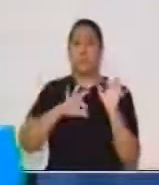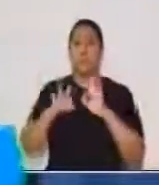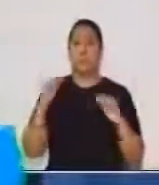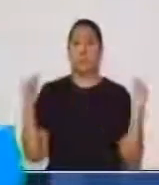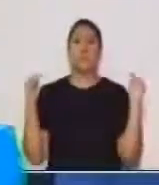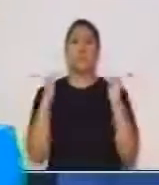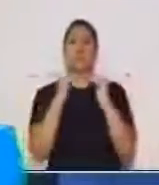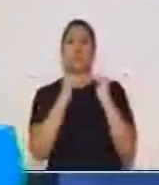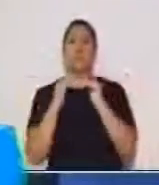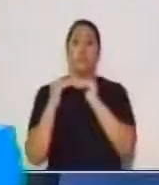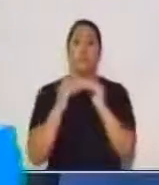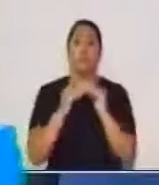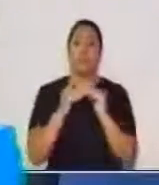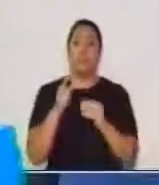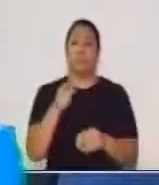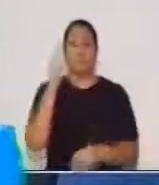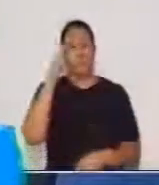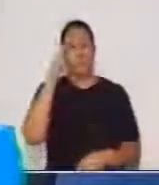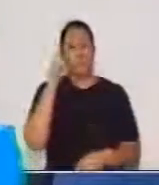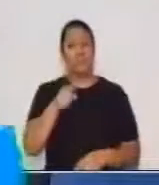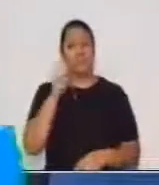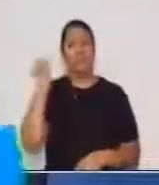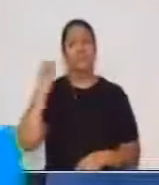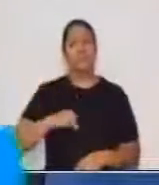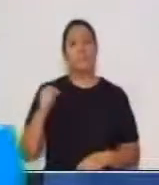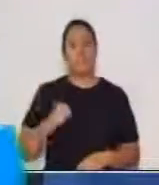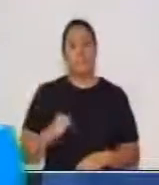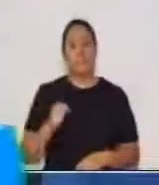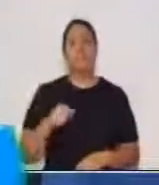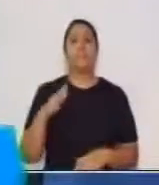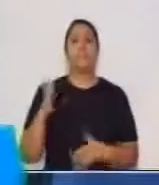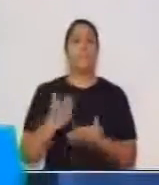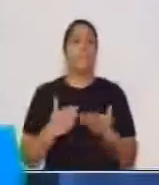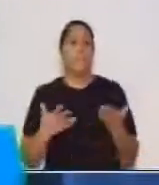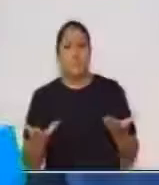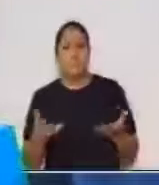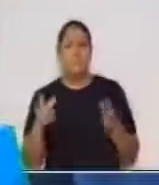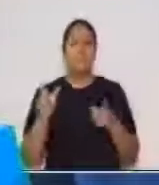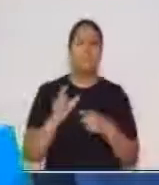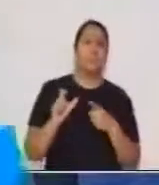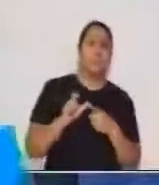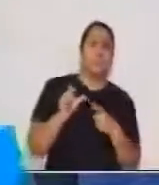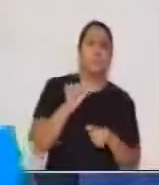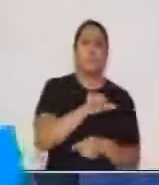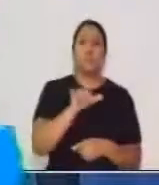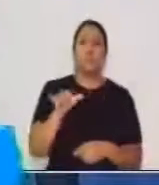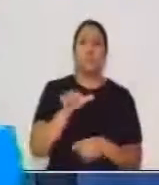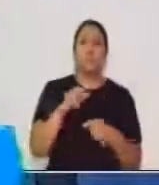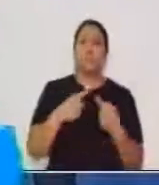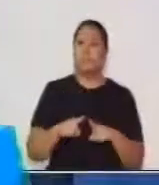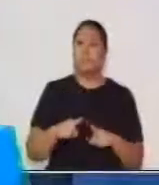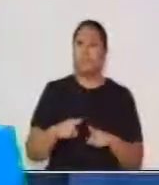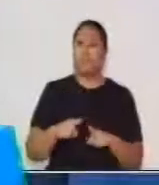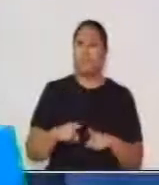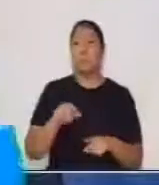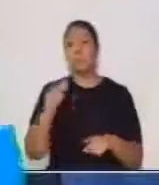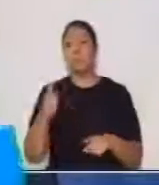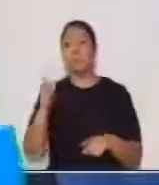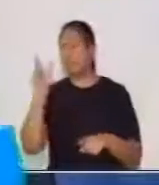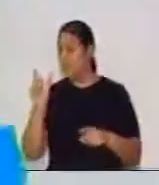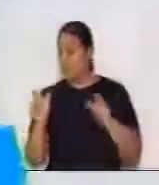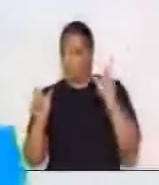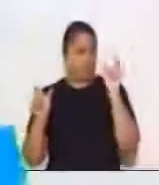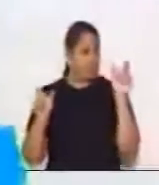hay algunos aspectos que son comunes en ambas, pero hay otros que las